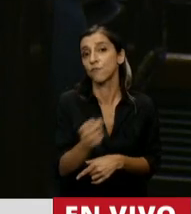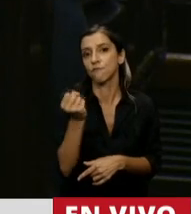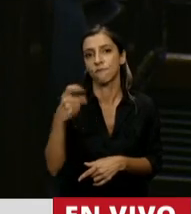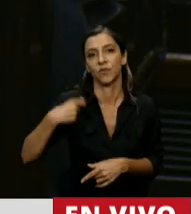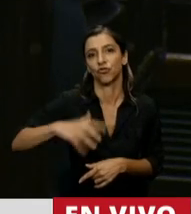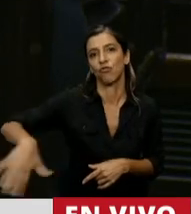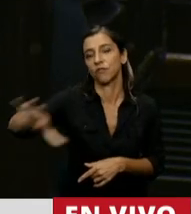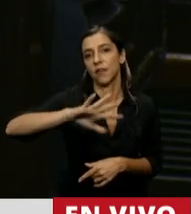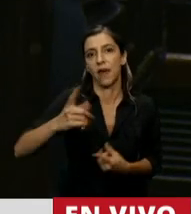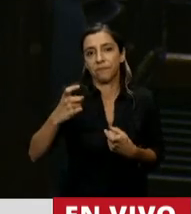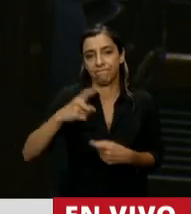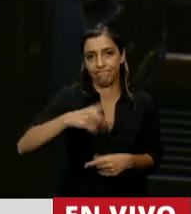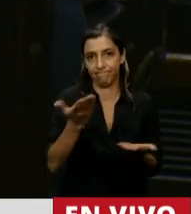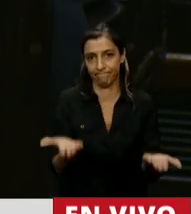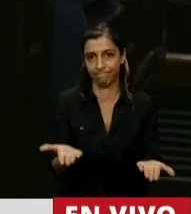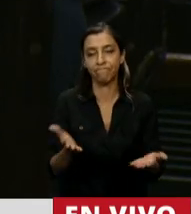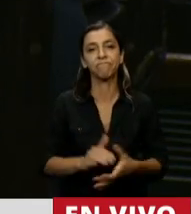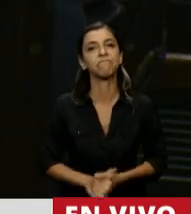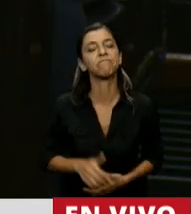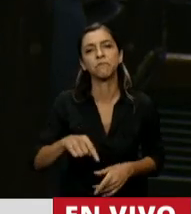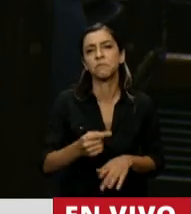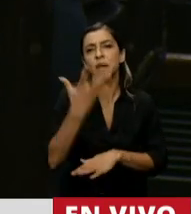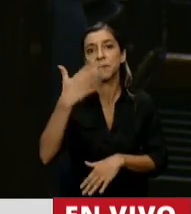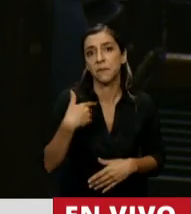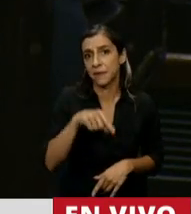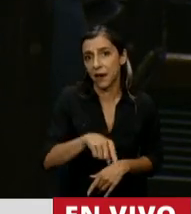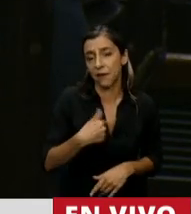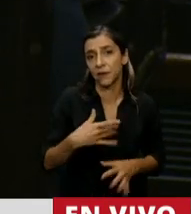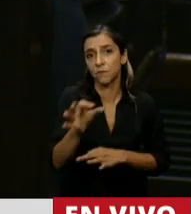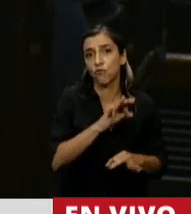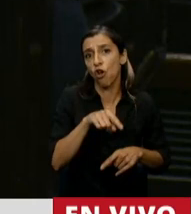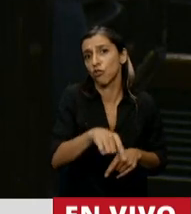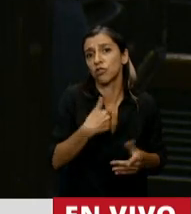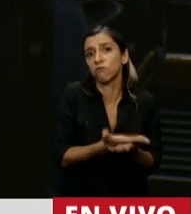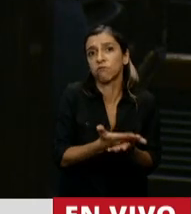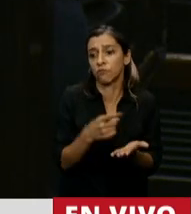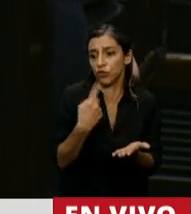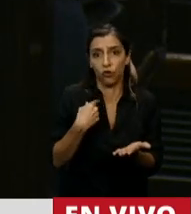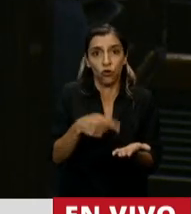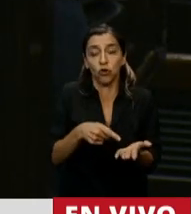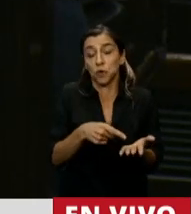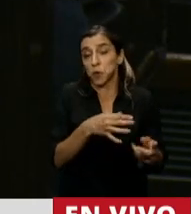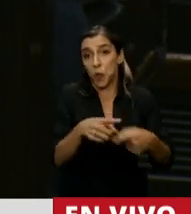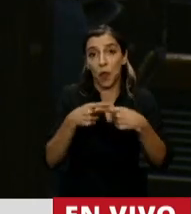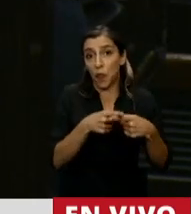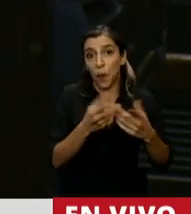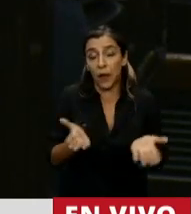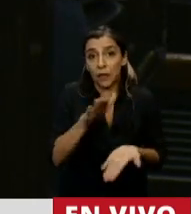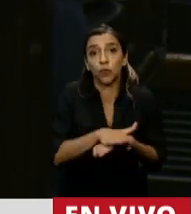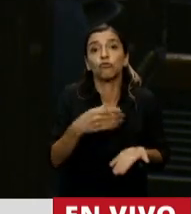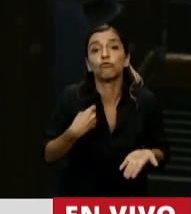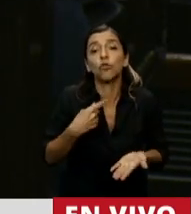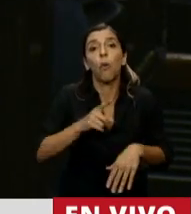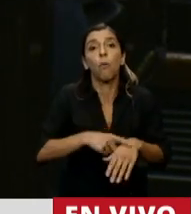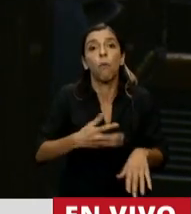vez que el proyecto de IBE nos encuentra a varios de nosotros en el recinto. En mi caso, celebro que en